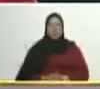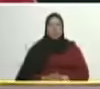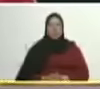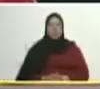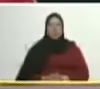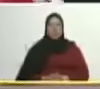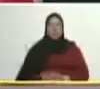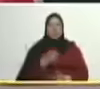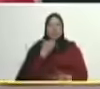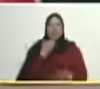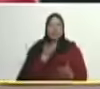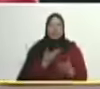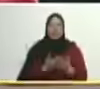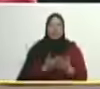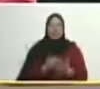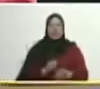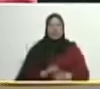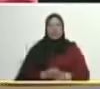Nicolás.